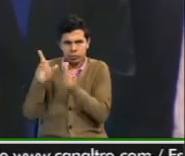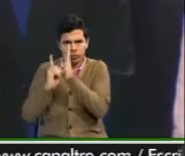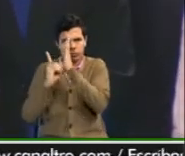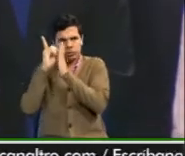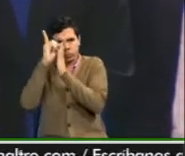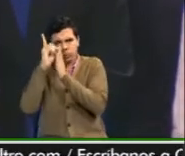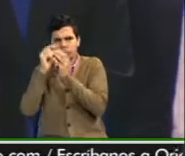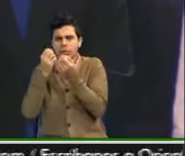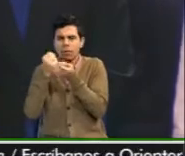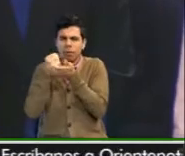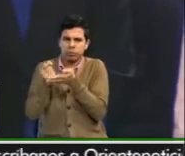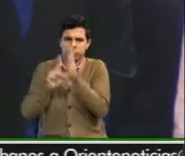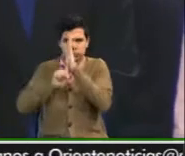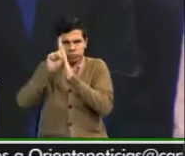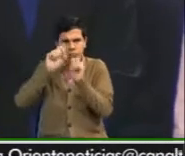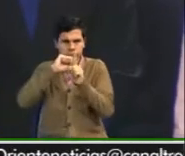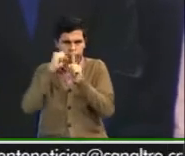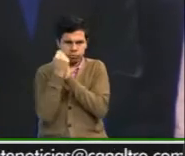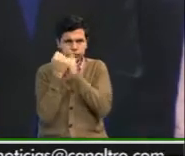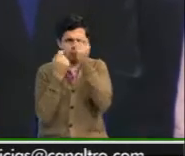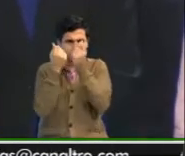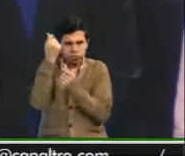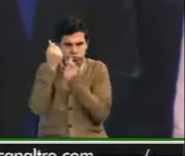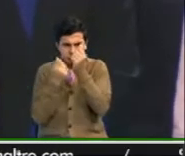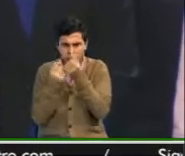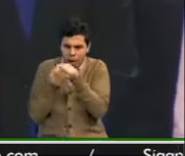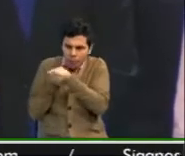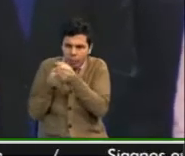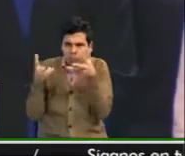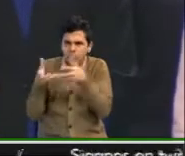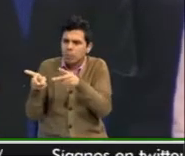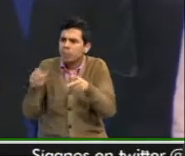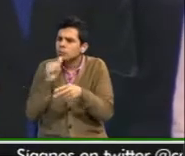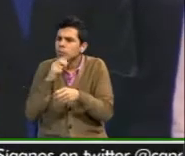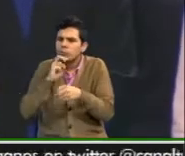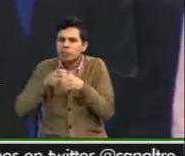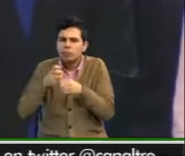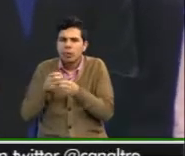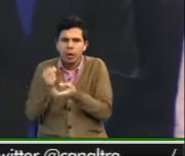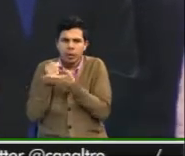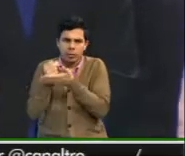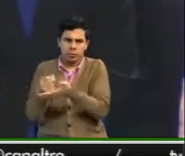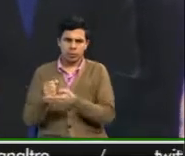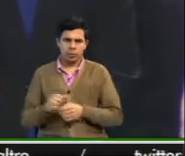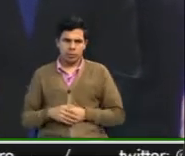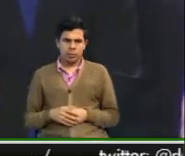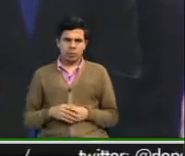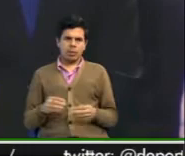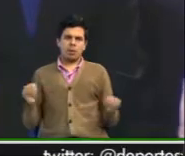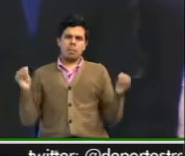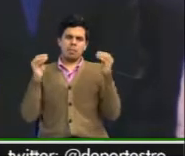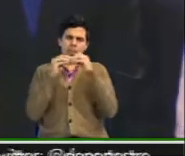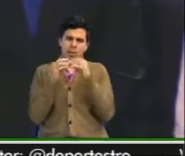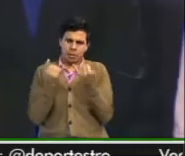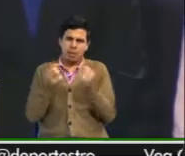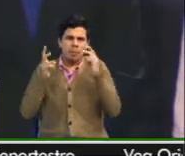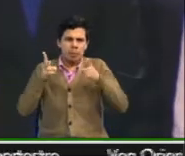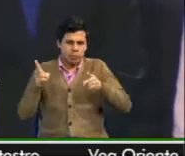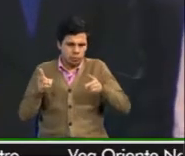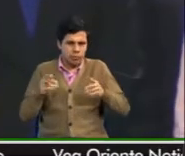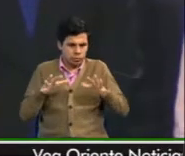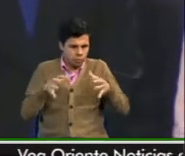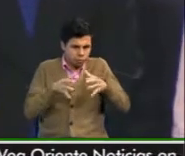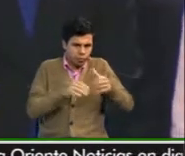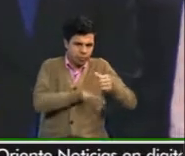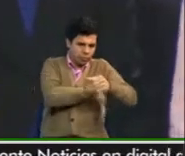económico y social de las regiones afectadas pero todos y cada uno de los ministerios y